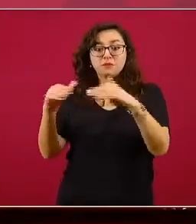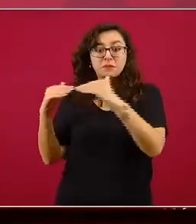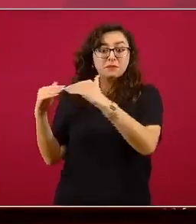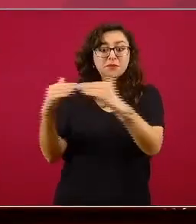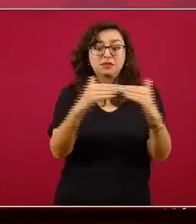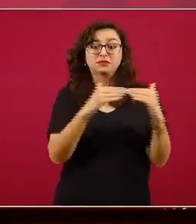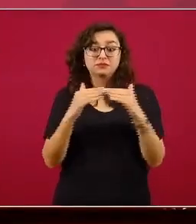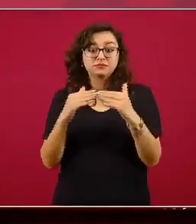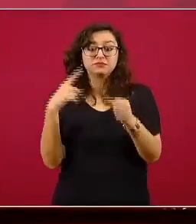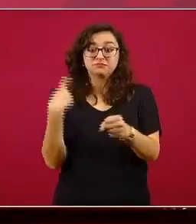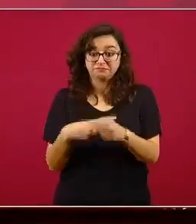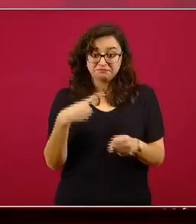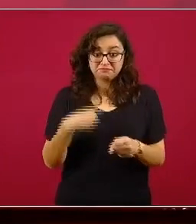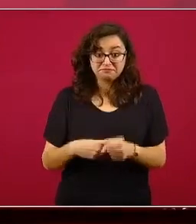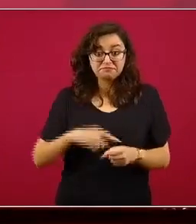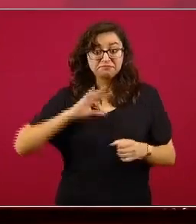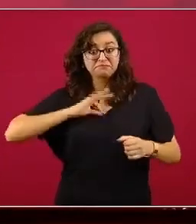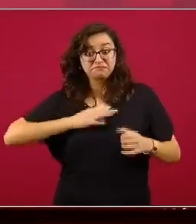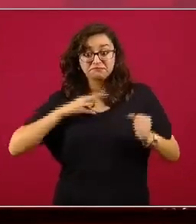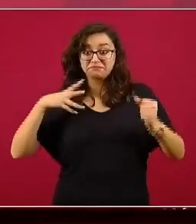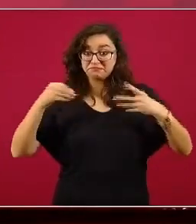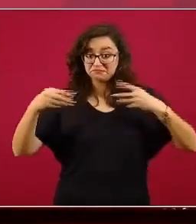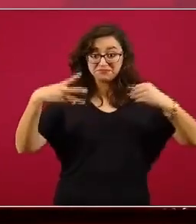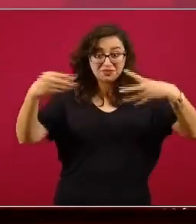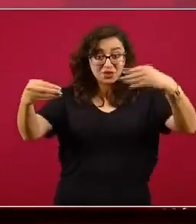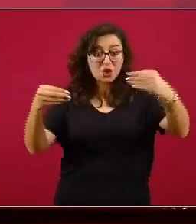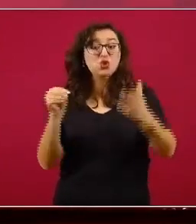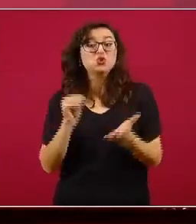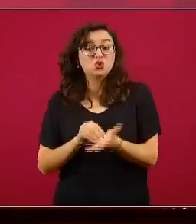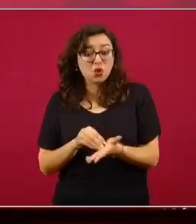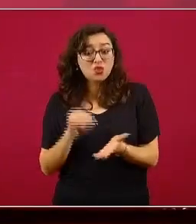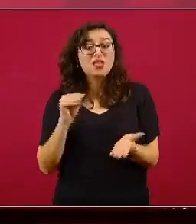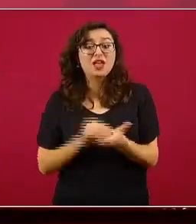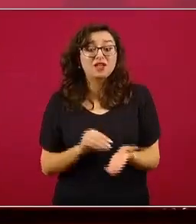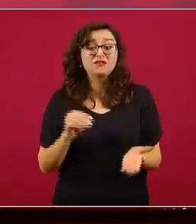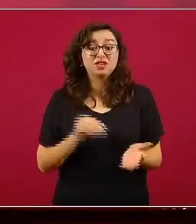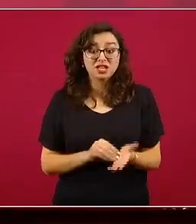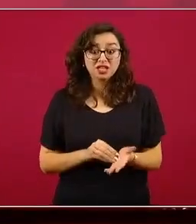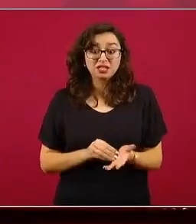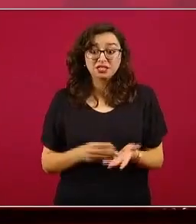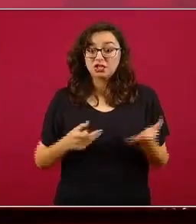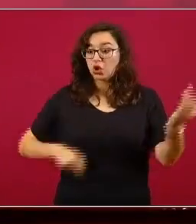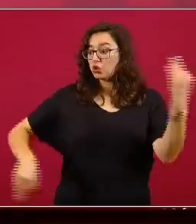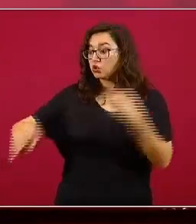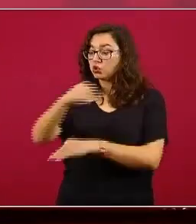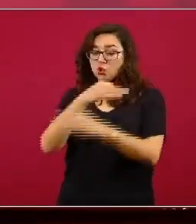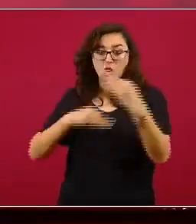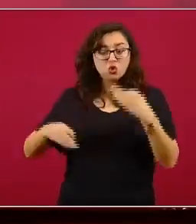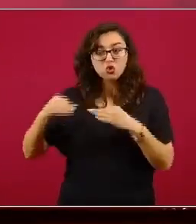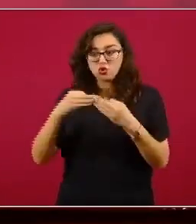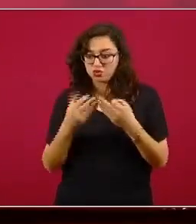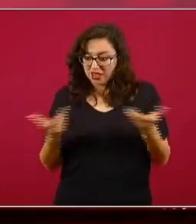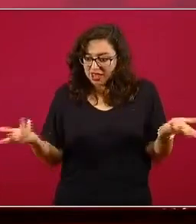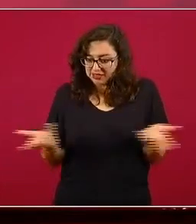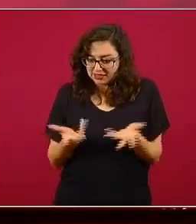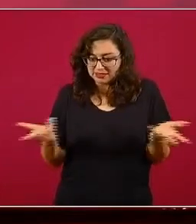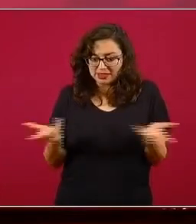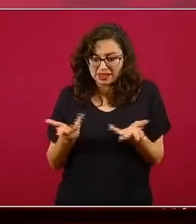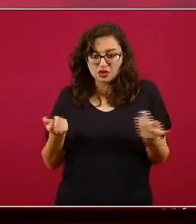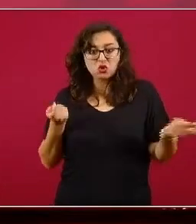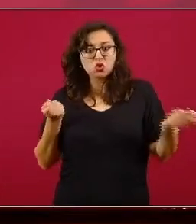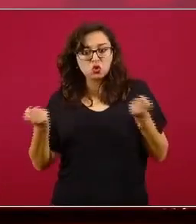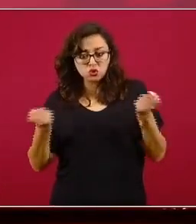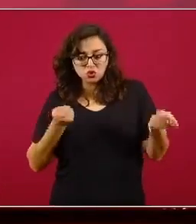está activa y de que la actitud, el comportamiento que tengamos, todas y todos, depende que la epidemia